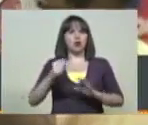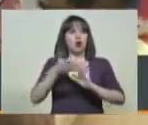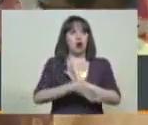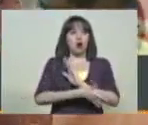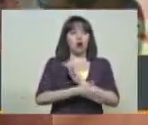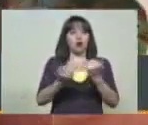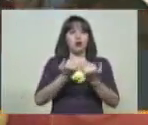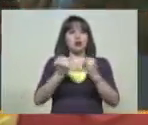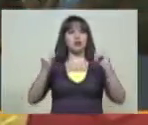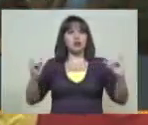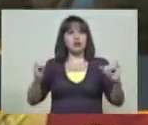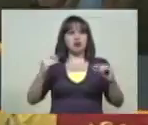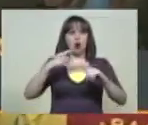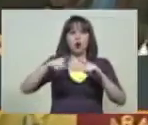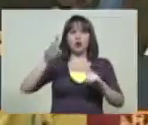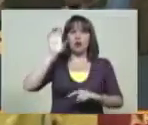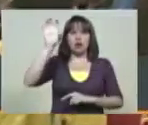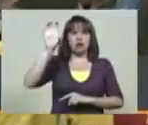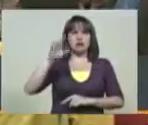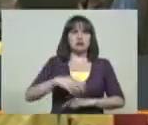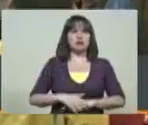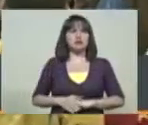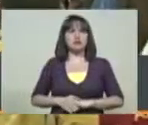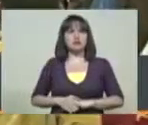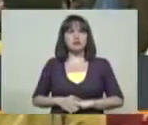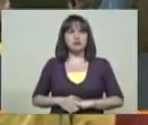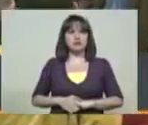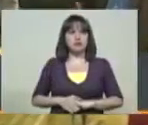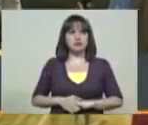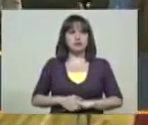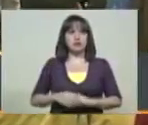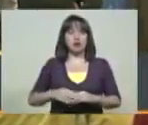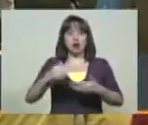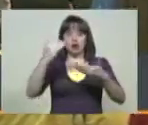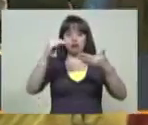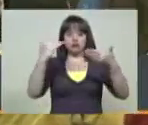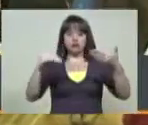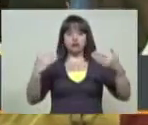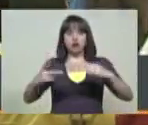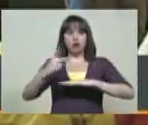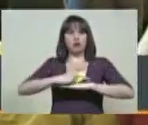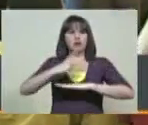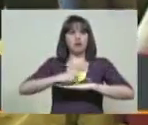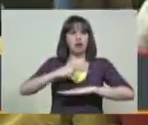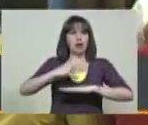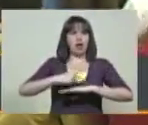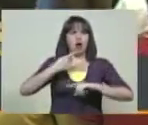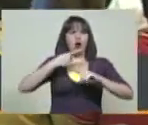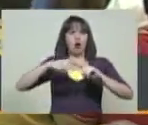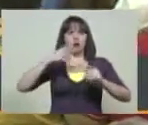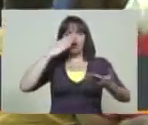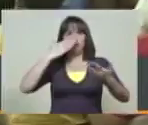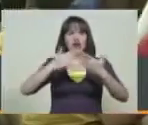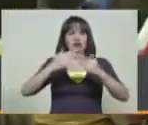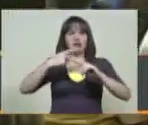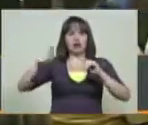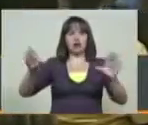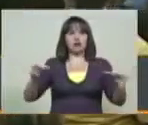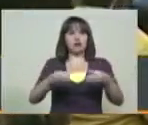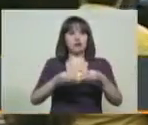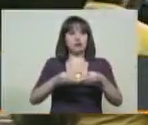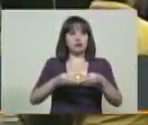de guinea y cabo verde de guinea bissau convergencia de guatemala frente de liberación de mozambique frente sandinista